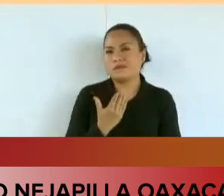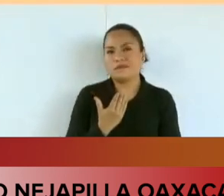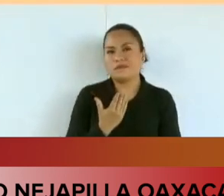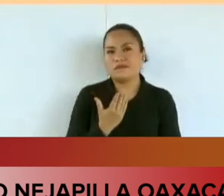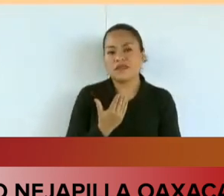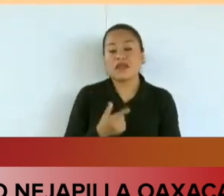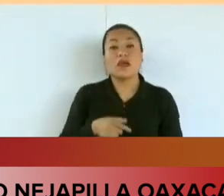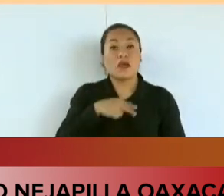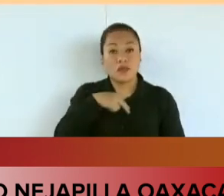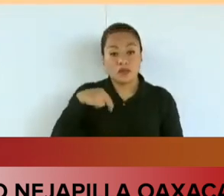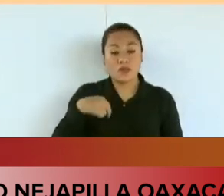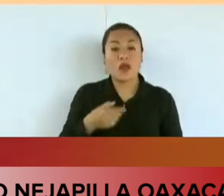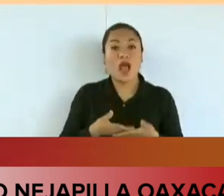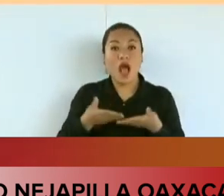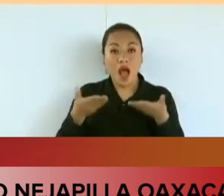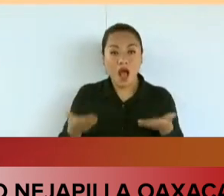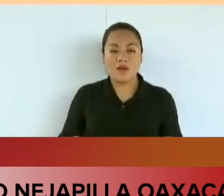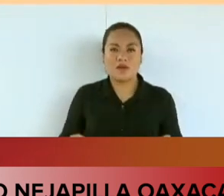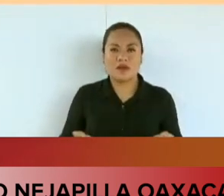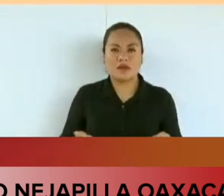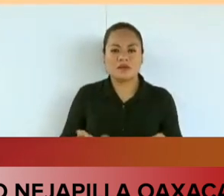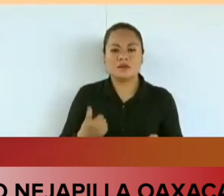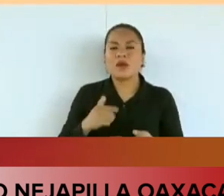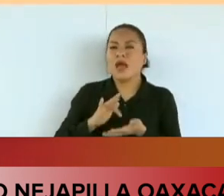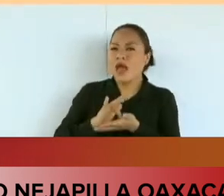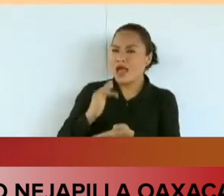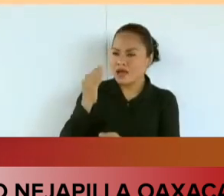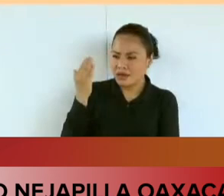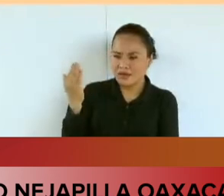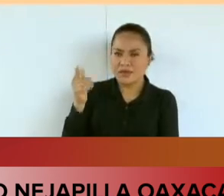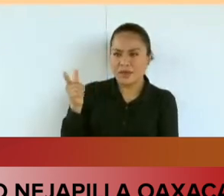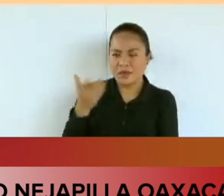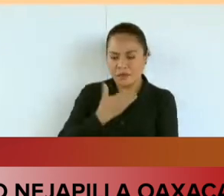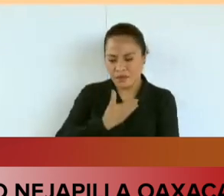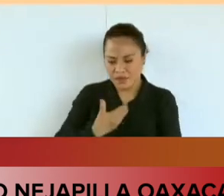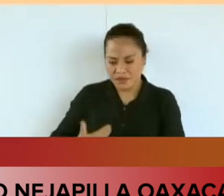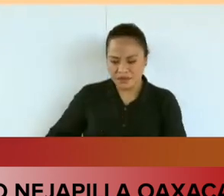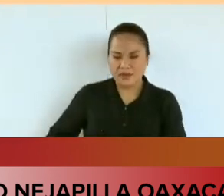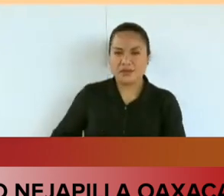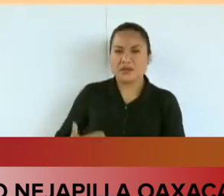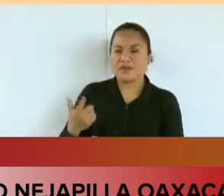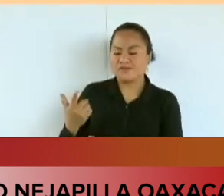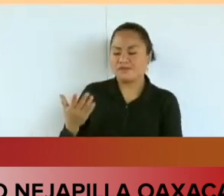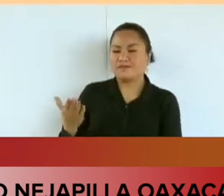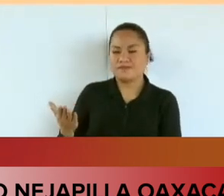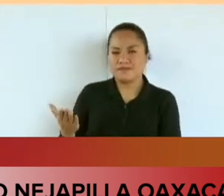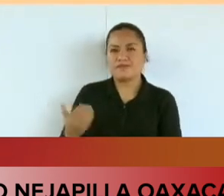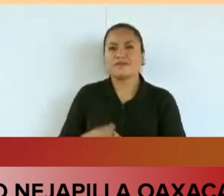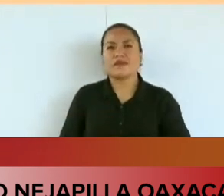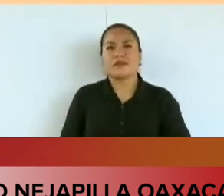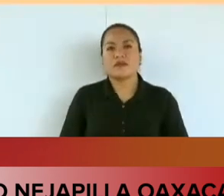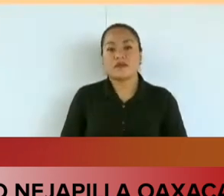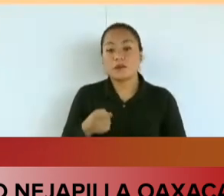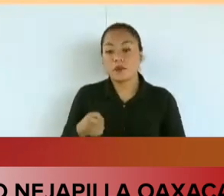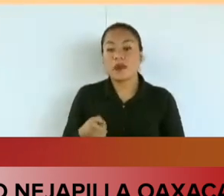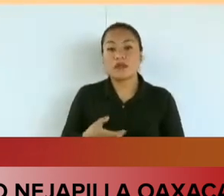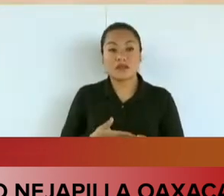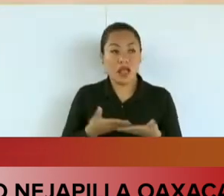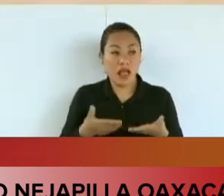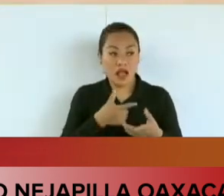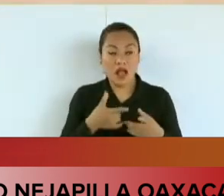Nosotros por eso estamos muy agradecidos con usted, señor presidente, por este